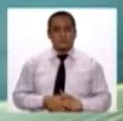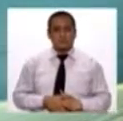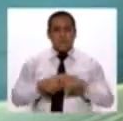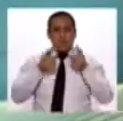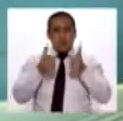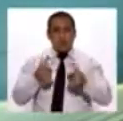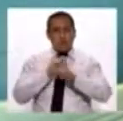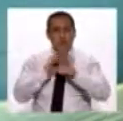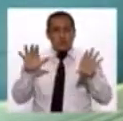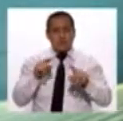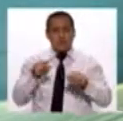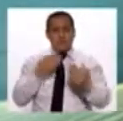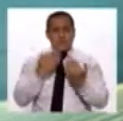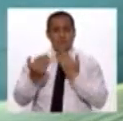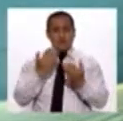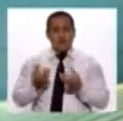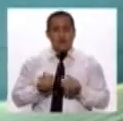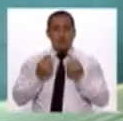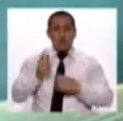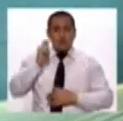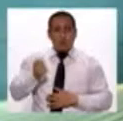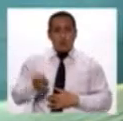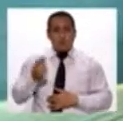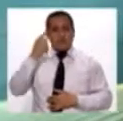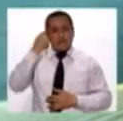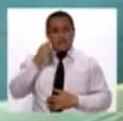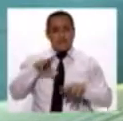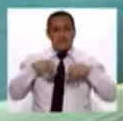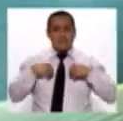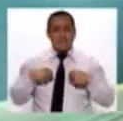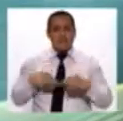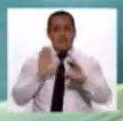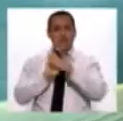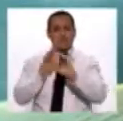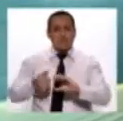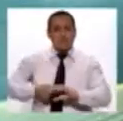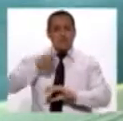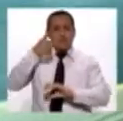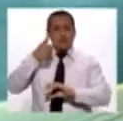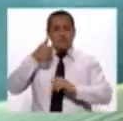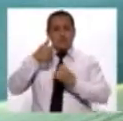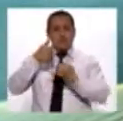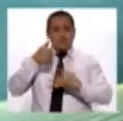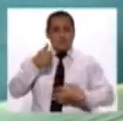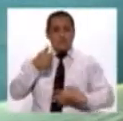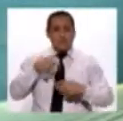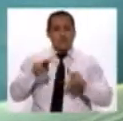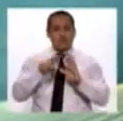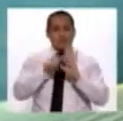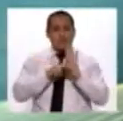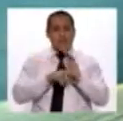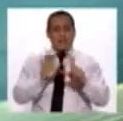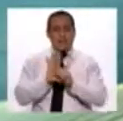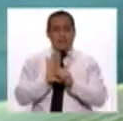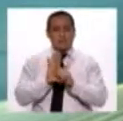El control difuso es la forma como los jueces aplican la primacía de la Constitución sobre otras normas